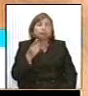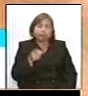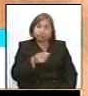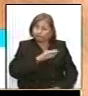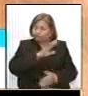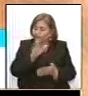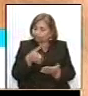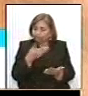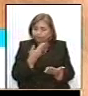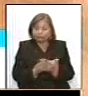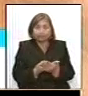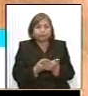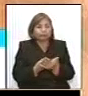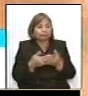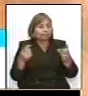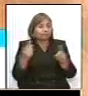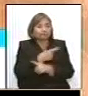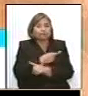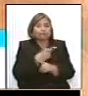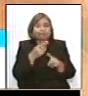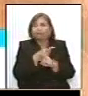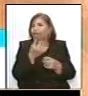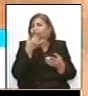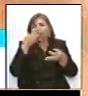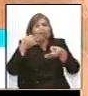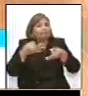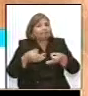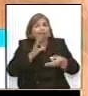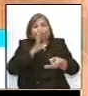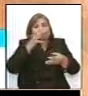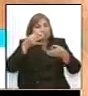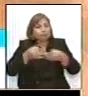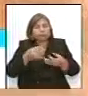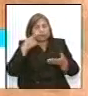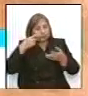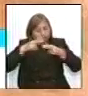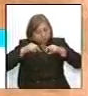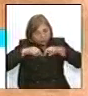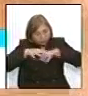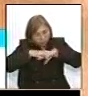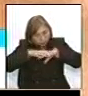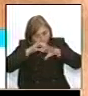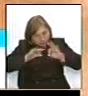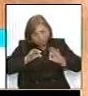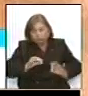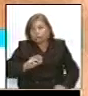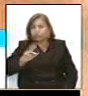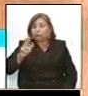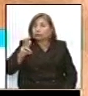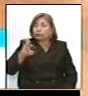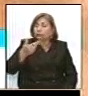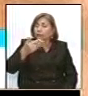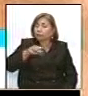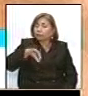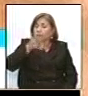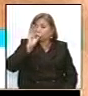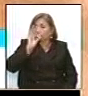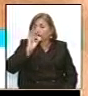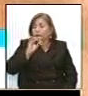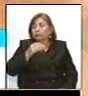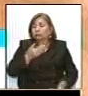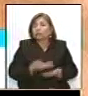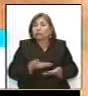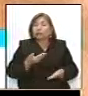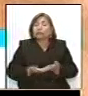todas las contradicciones que hemos podido encontrar en el proceso de investigación. Tercer hallazgo, señora presidenta. Respecto